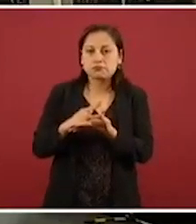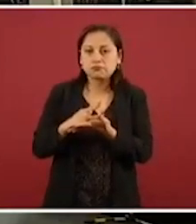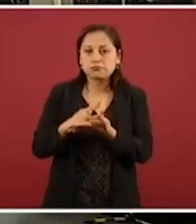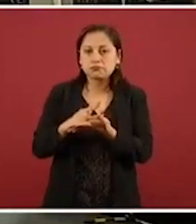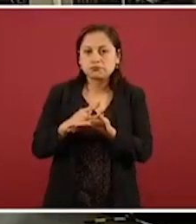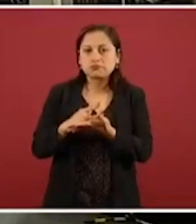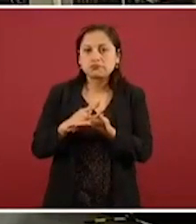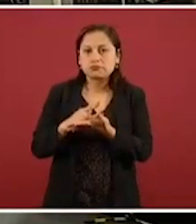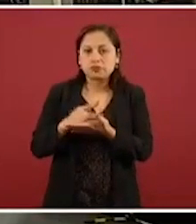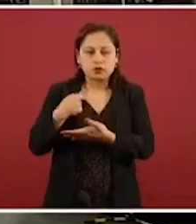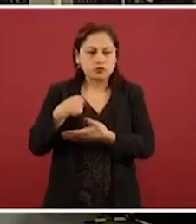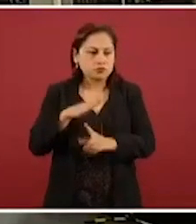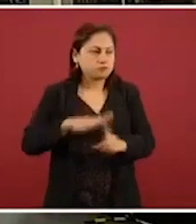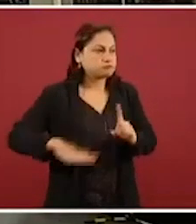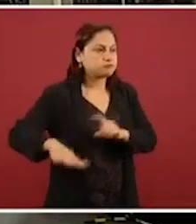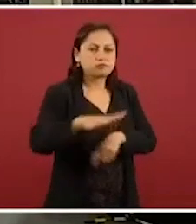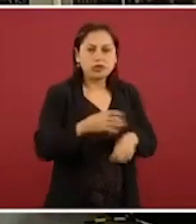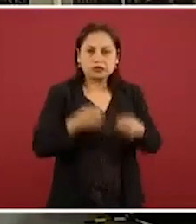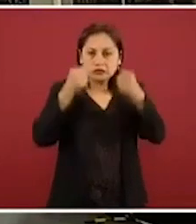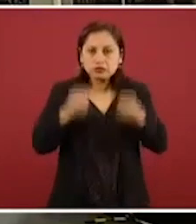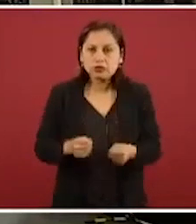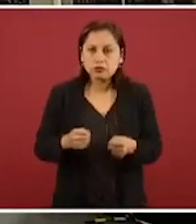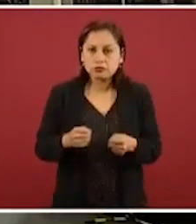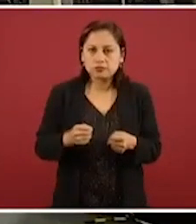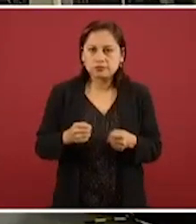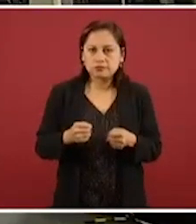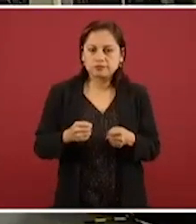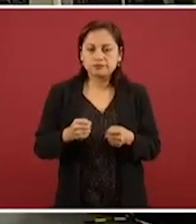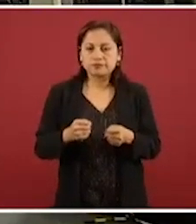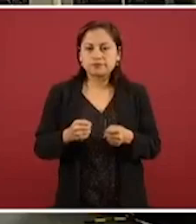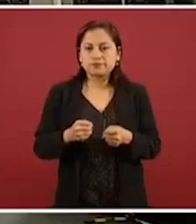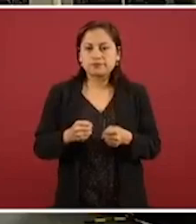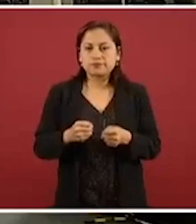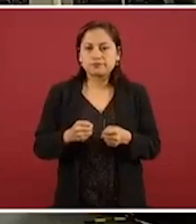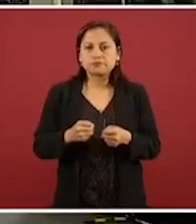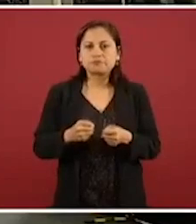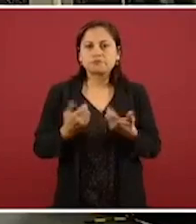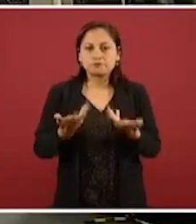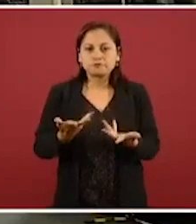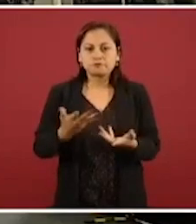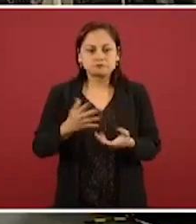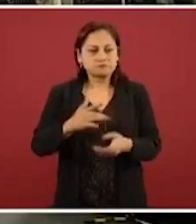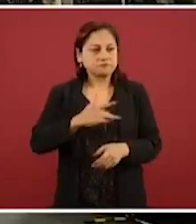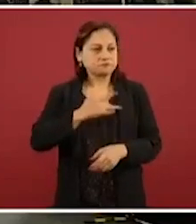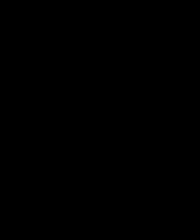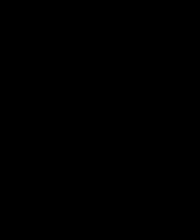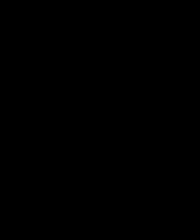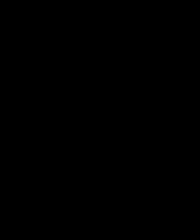garanticen seguridad, que me garanticen bienestar.